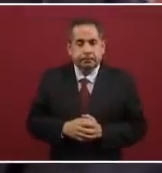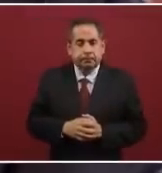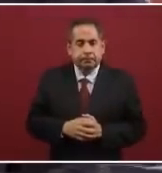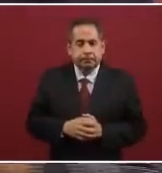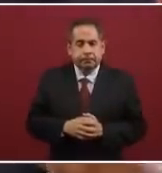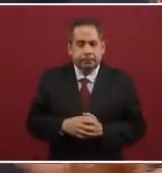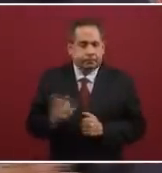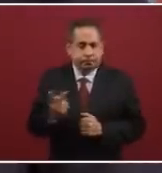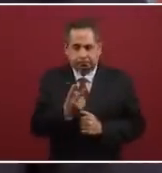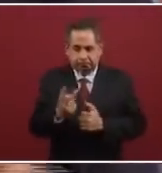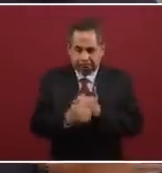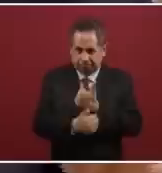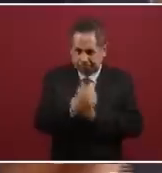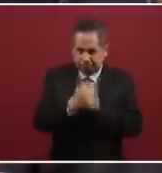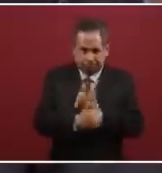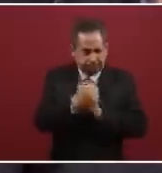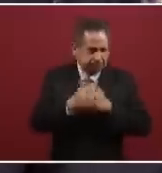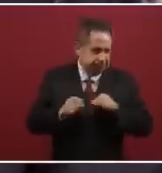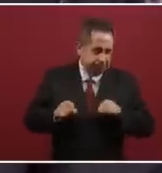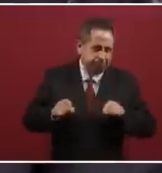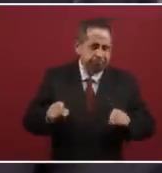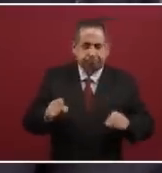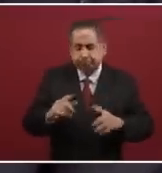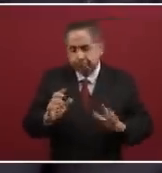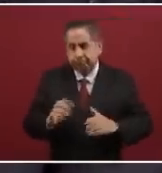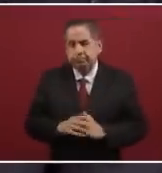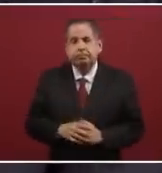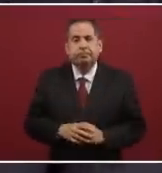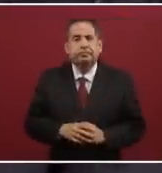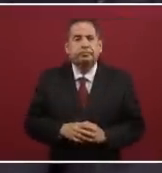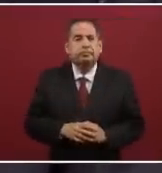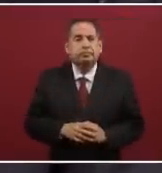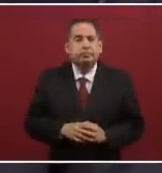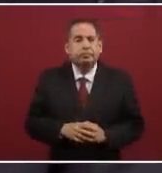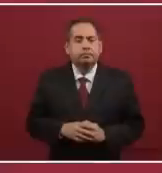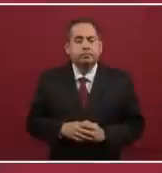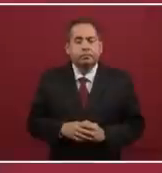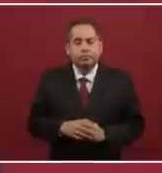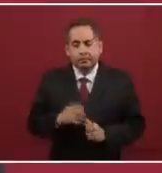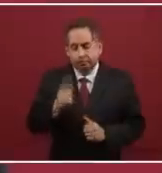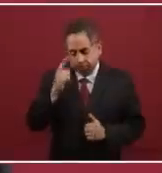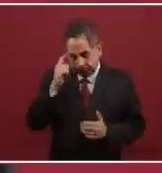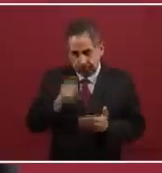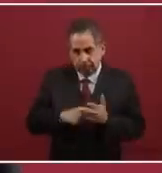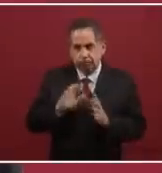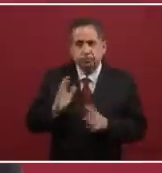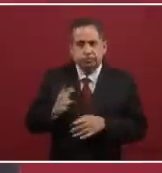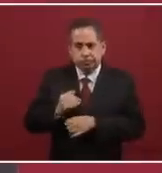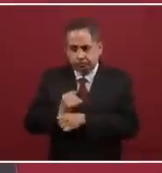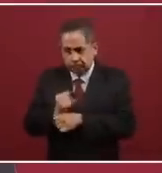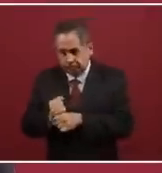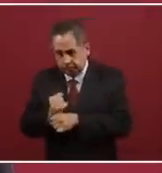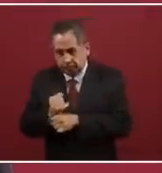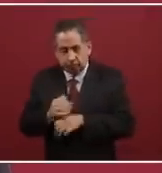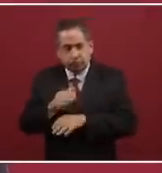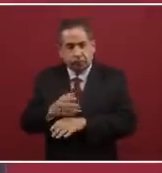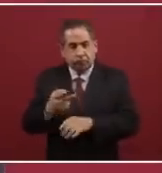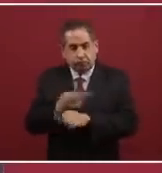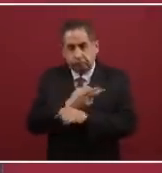se competían en eso, ¿no? Entonces ya seguramente hay investigación sobre estos